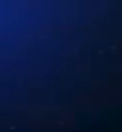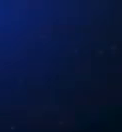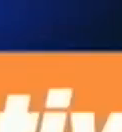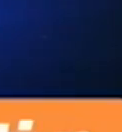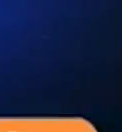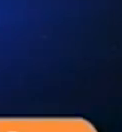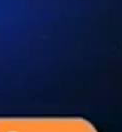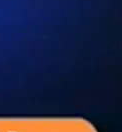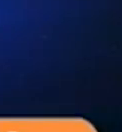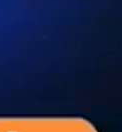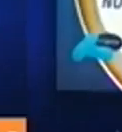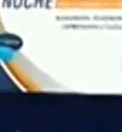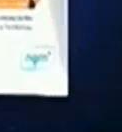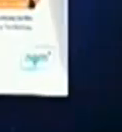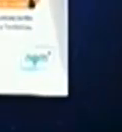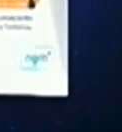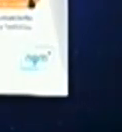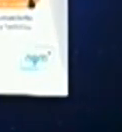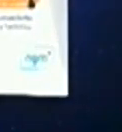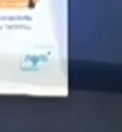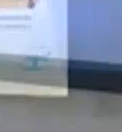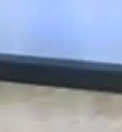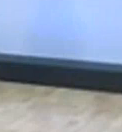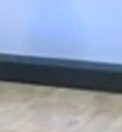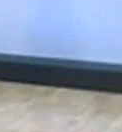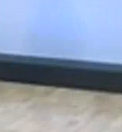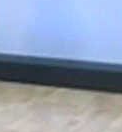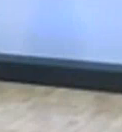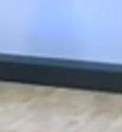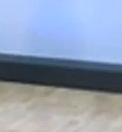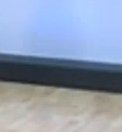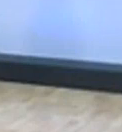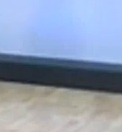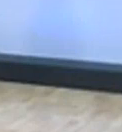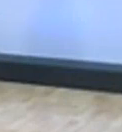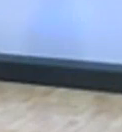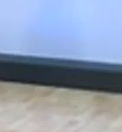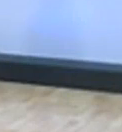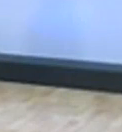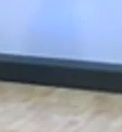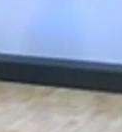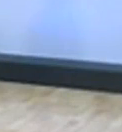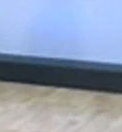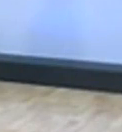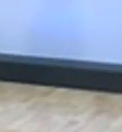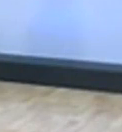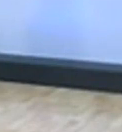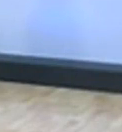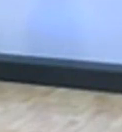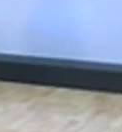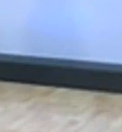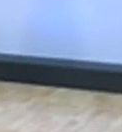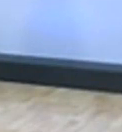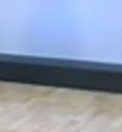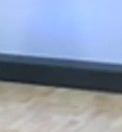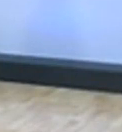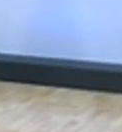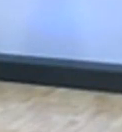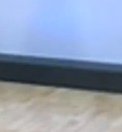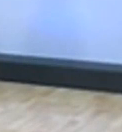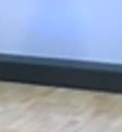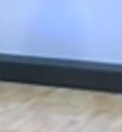noche efectivo. Presenta. Para un día sin mocosera, Palagrip efectivo. Y cuando vayas a dormir,